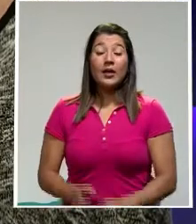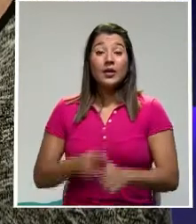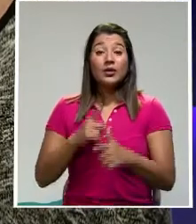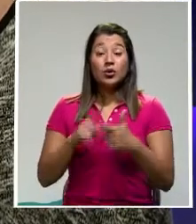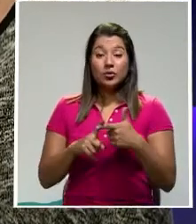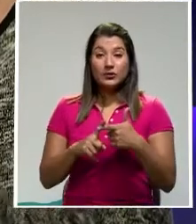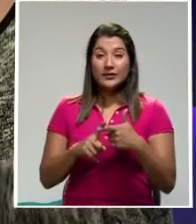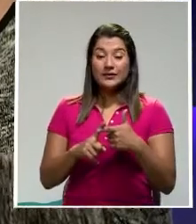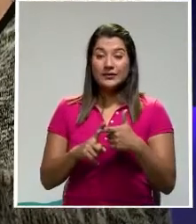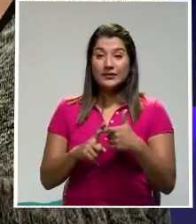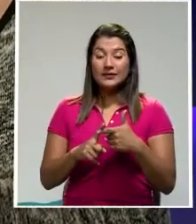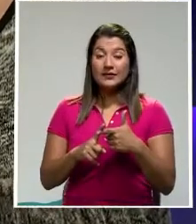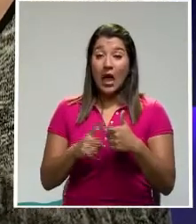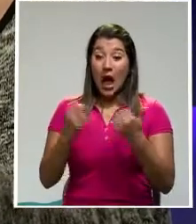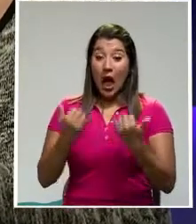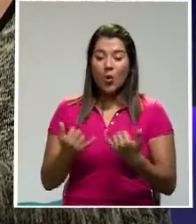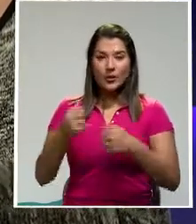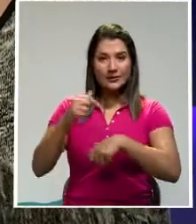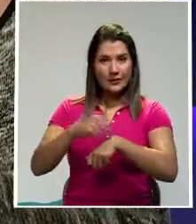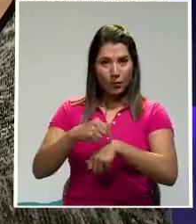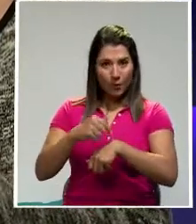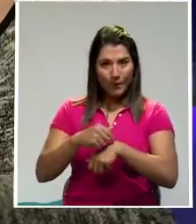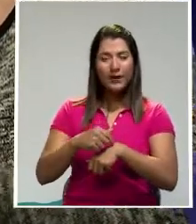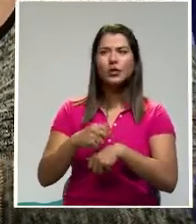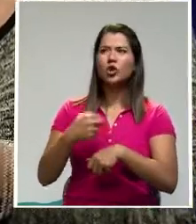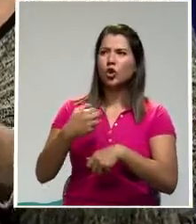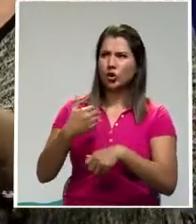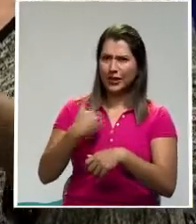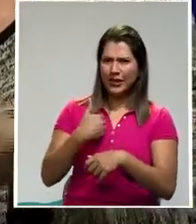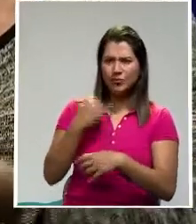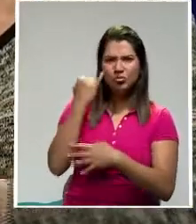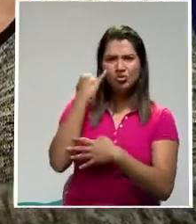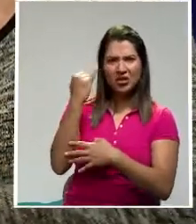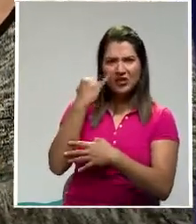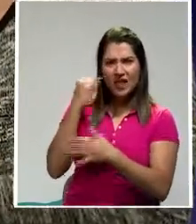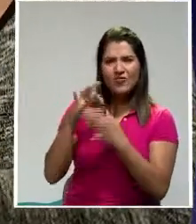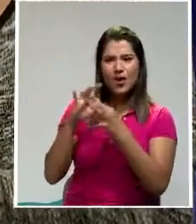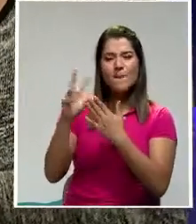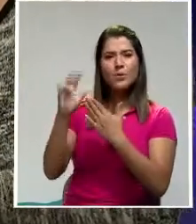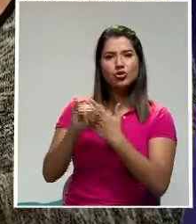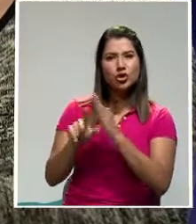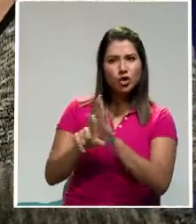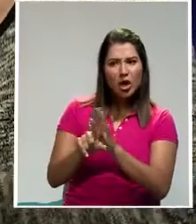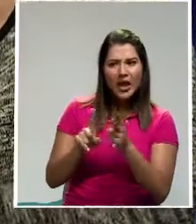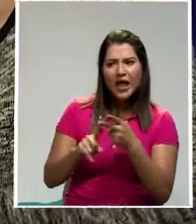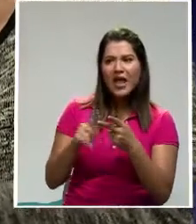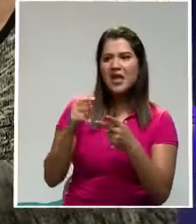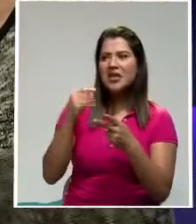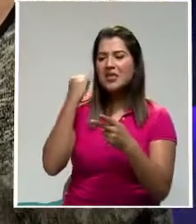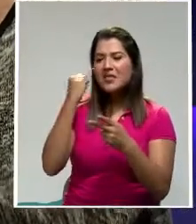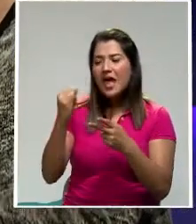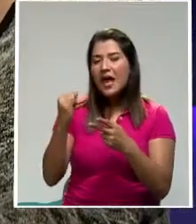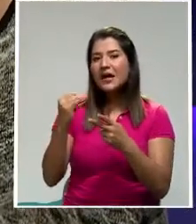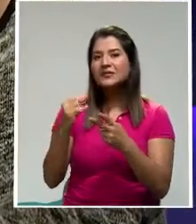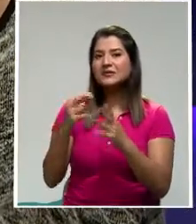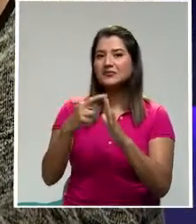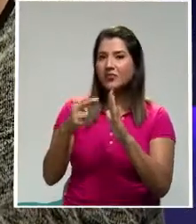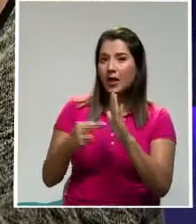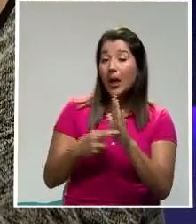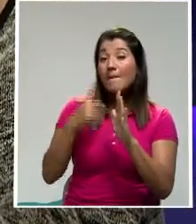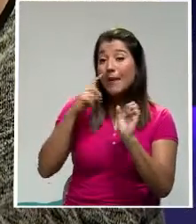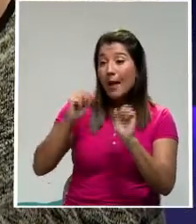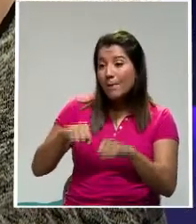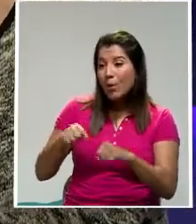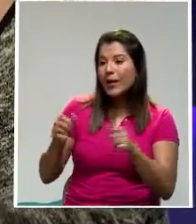Entonces, hay en este momento iniciativas de proyectos de ley, de reglamentos para promover la